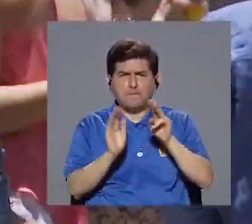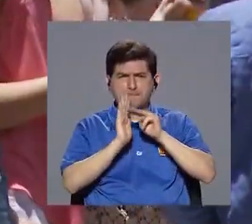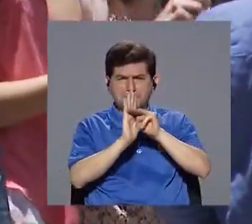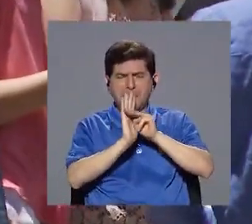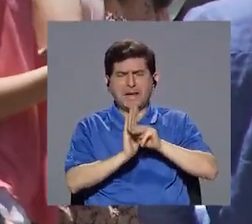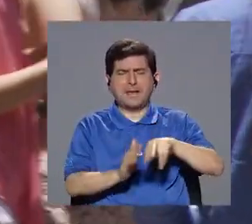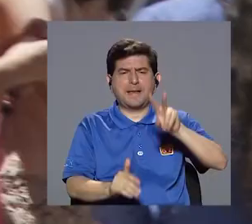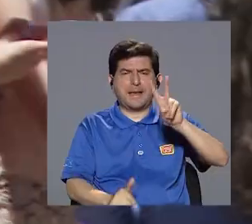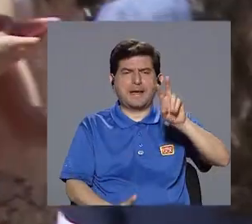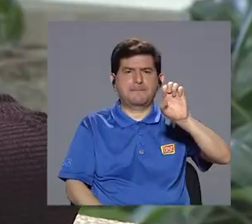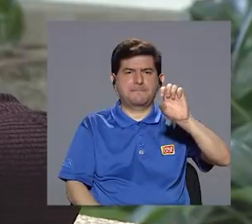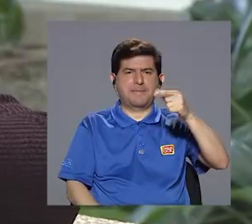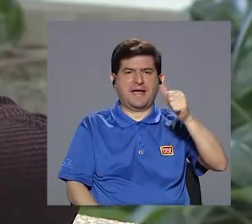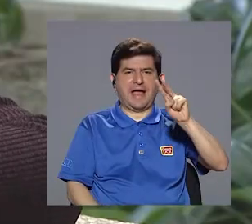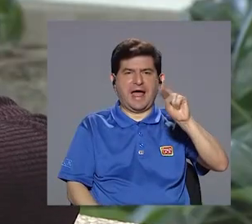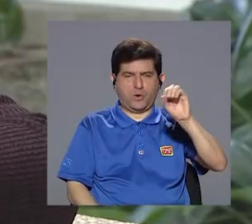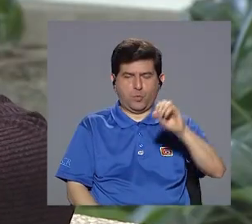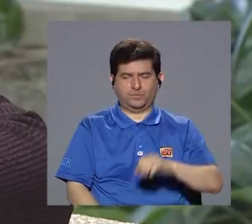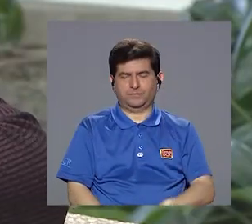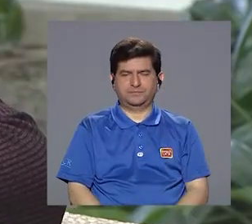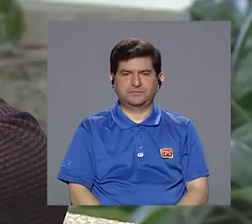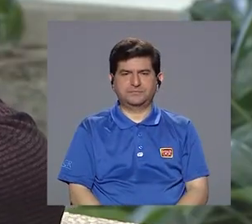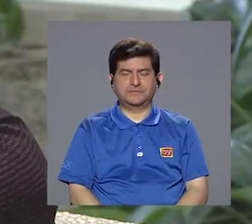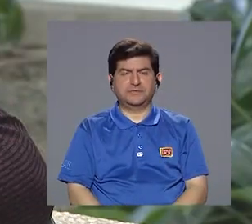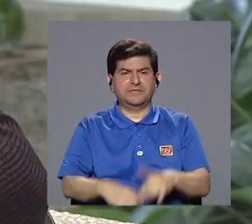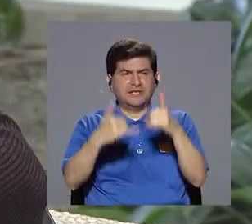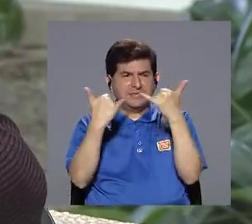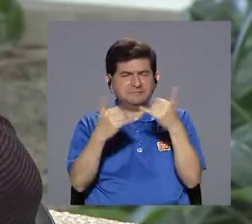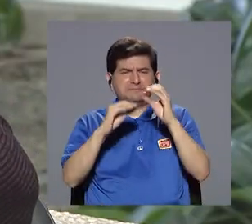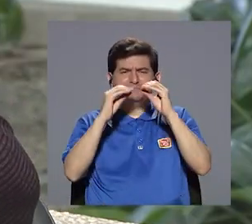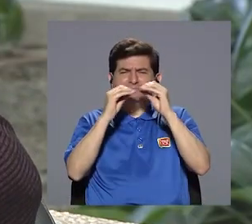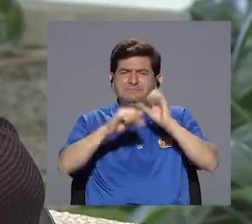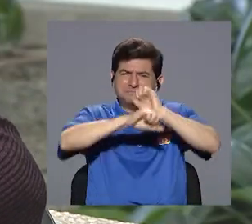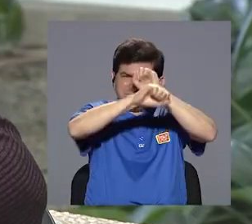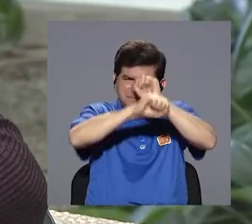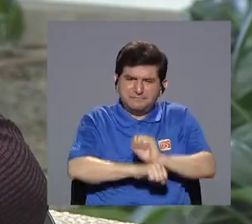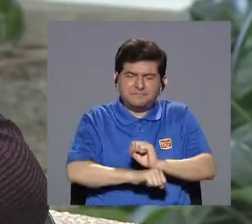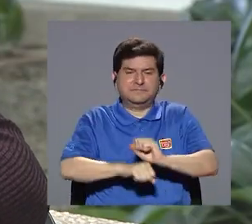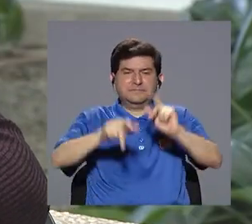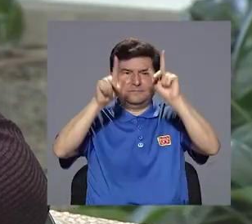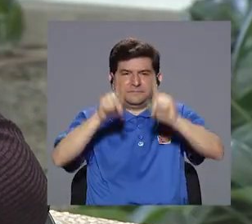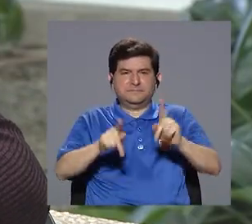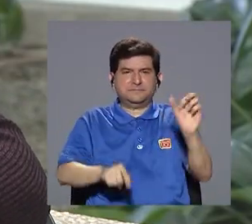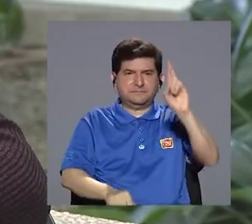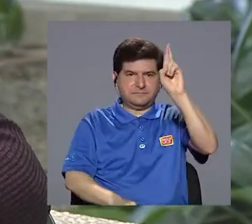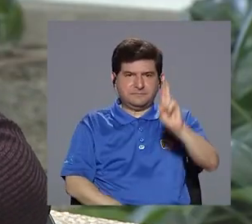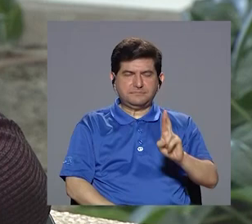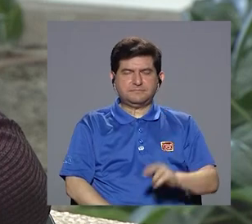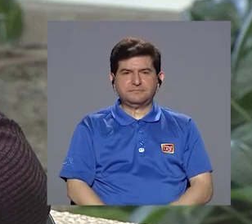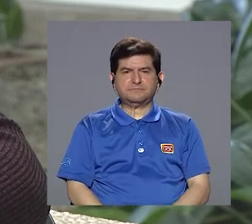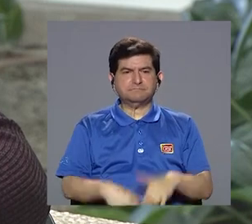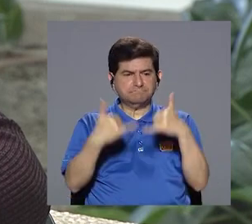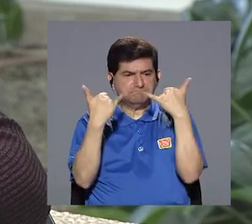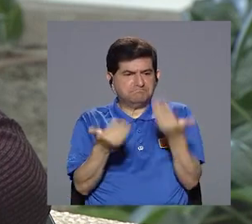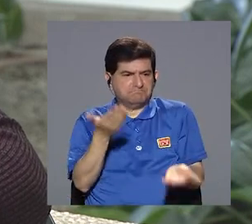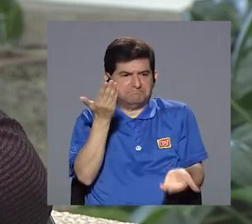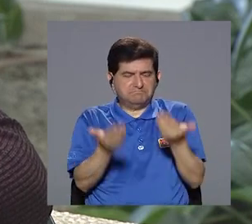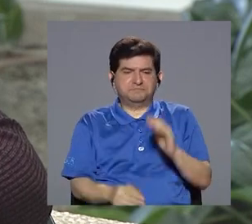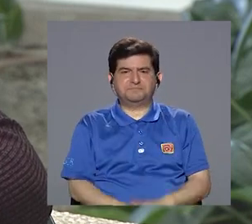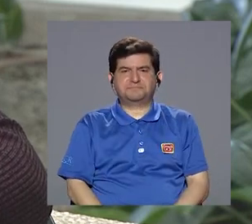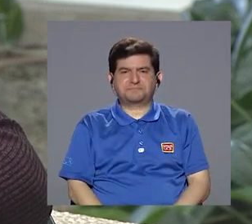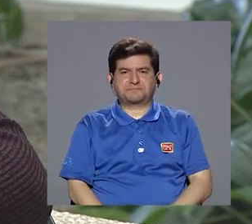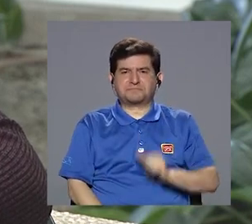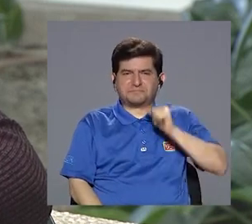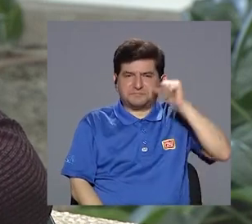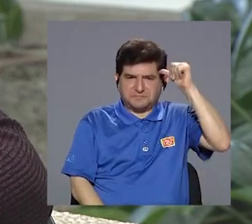a los modelos veganos, entonces vienen ya más tradicionalmente las personas en Costa Rica, ya digamos